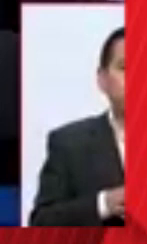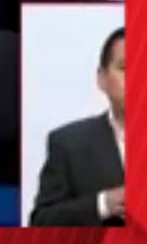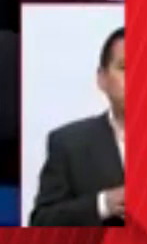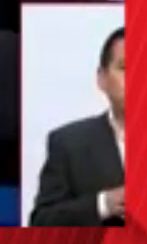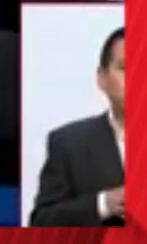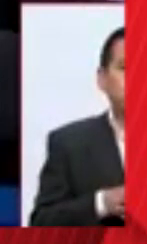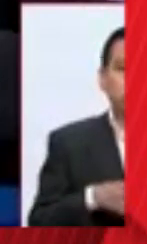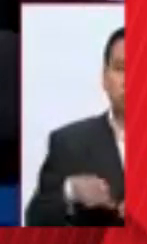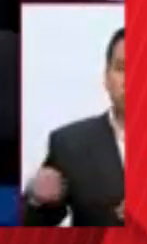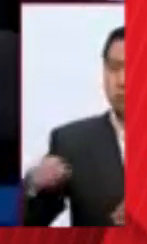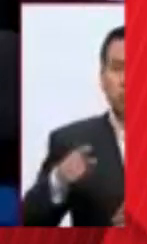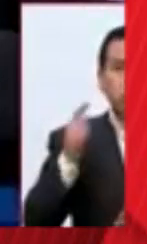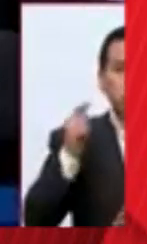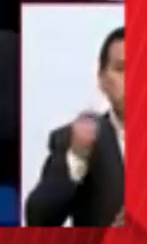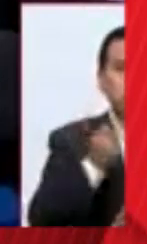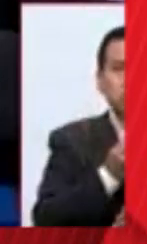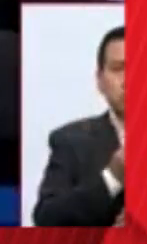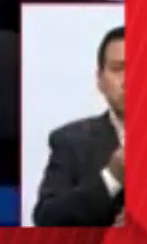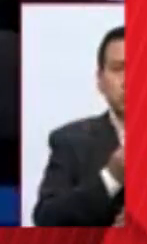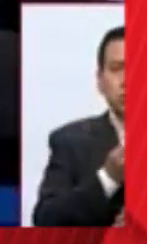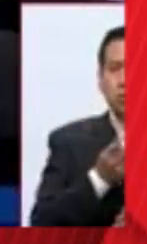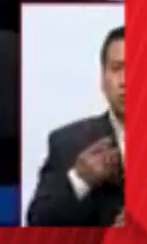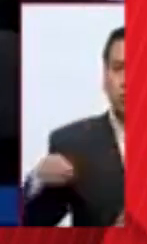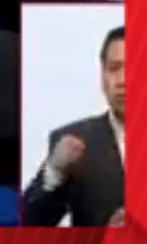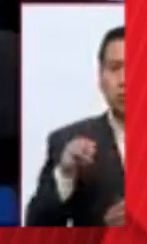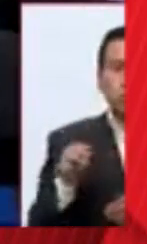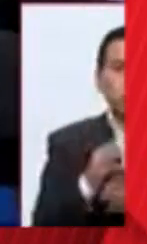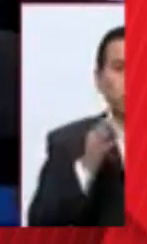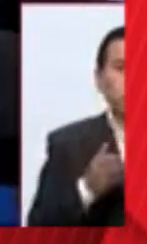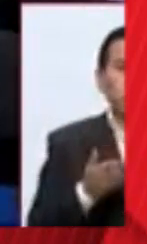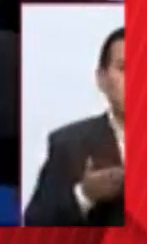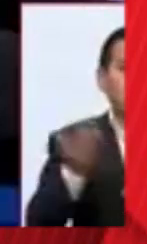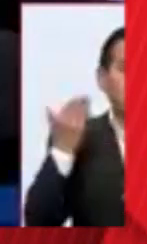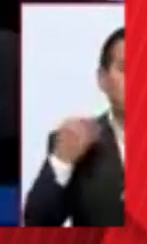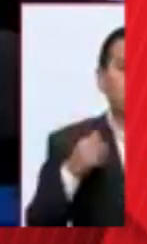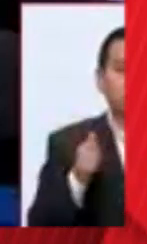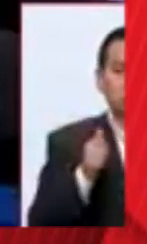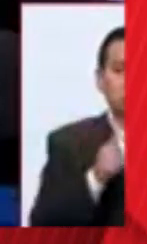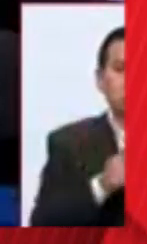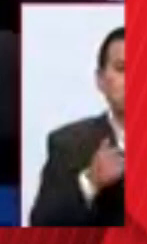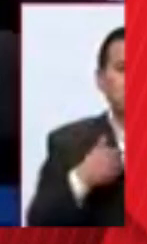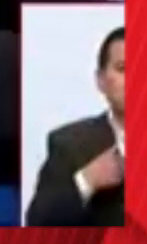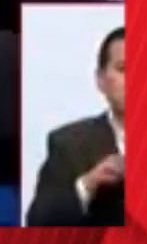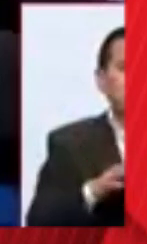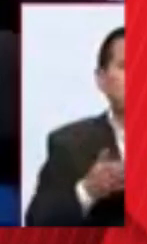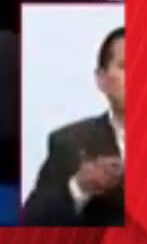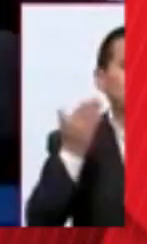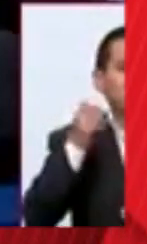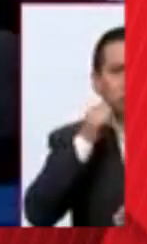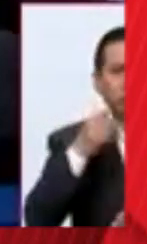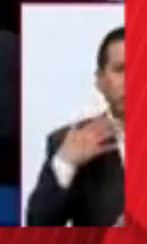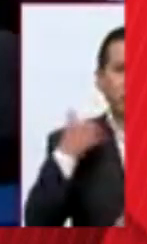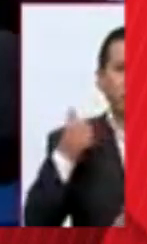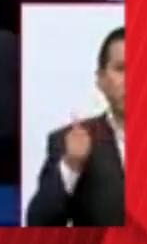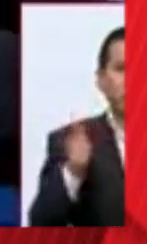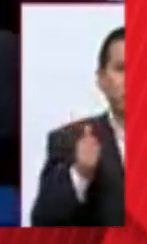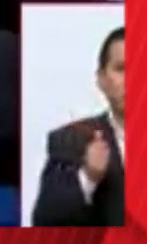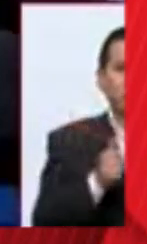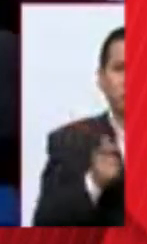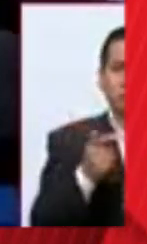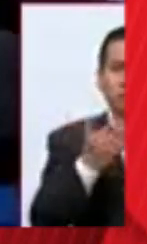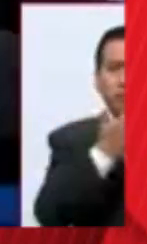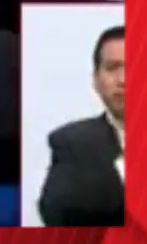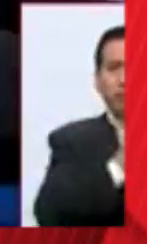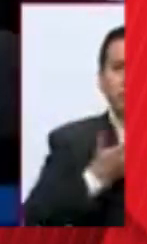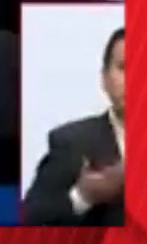Y son testigos de algunos ministros. Me acompañaba por entonces la jefa de gabinete del